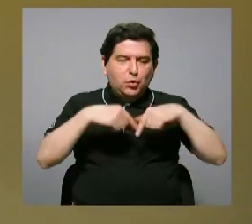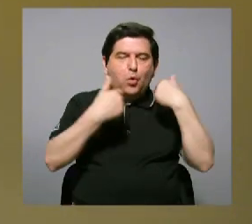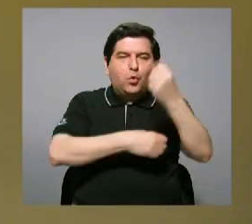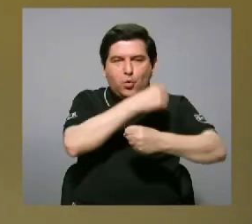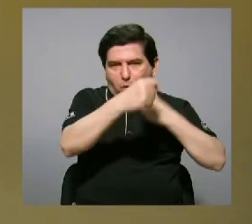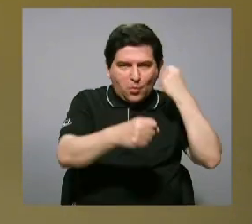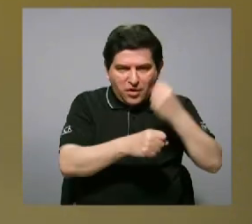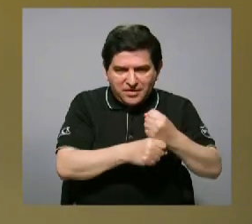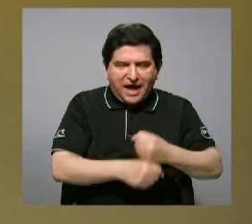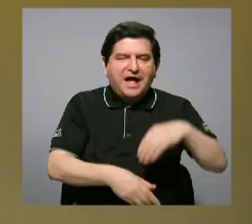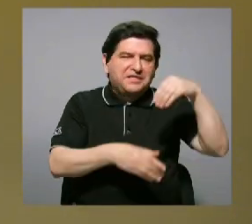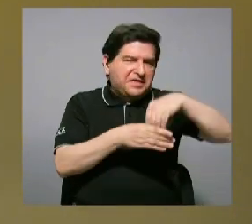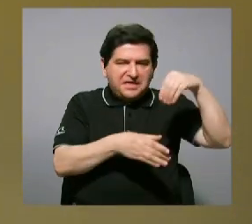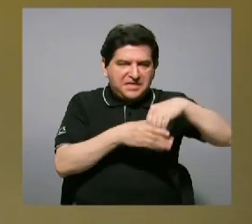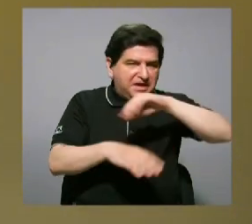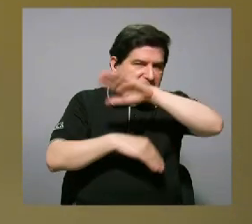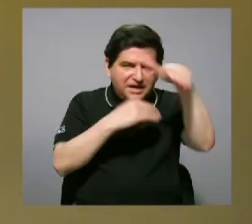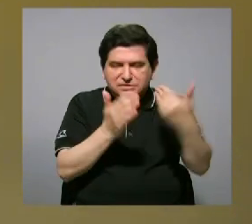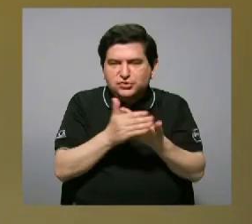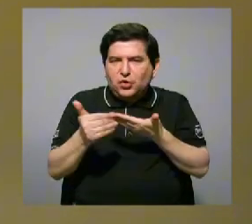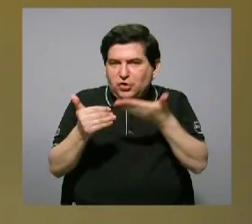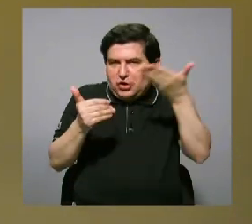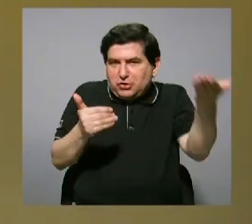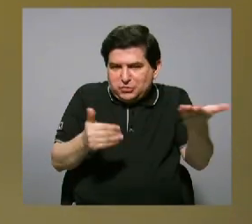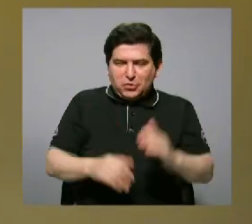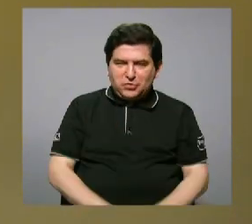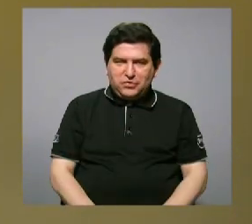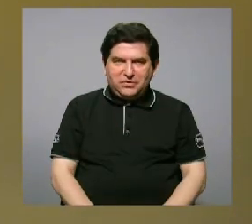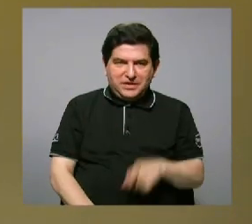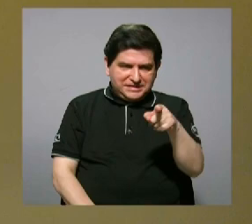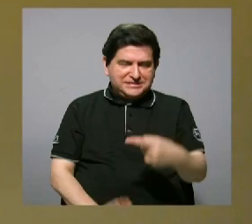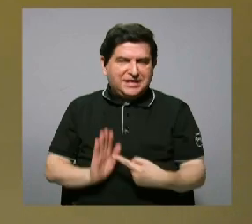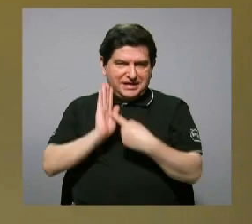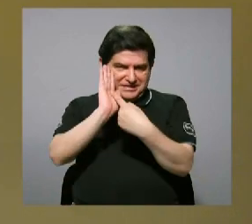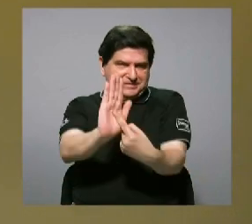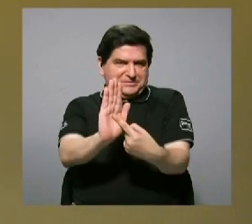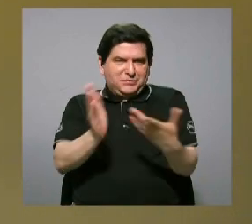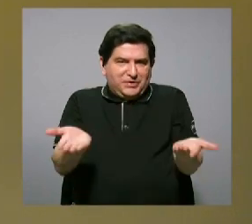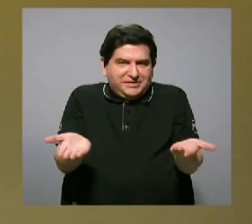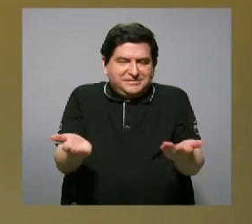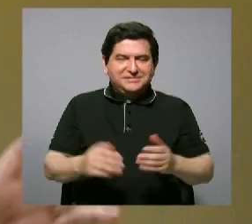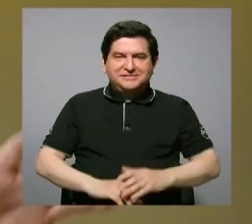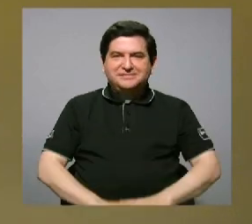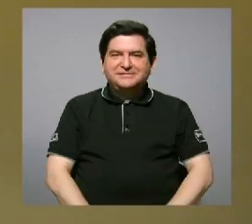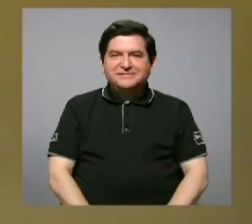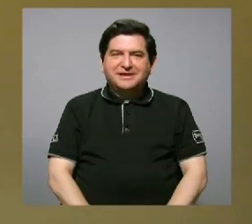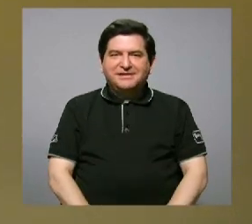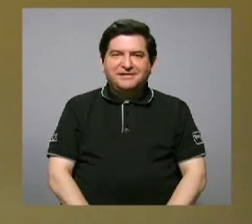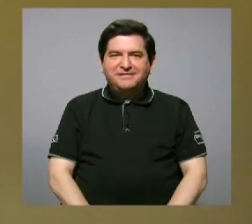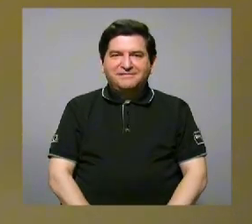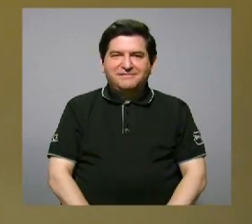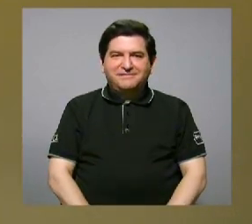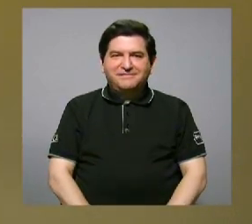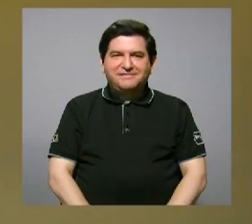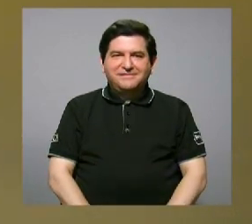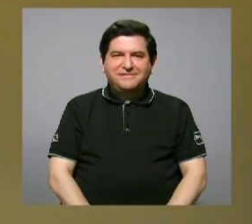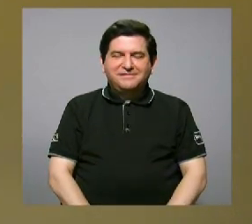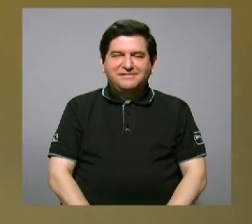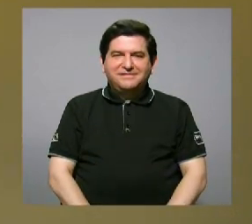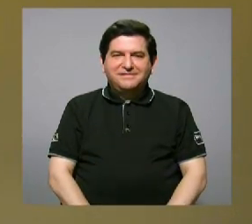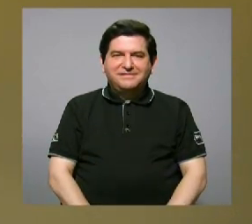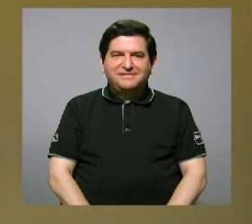grupo de ingreso y todas las demás cosas que están presentes, es decir, a su cohorte